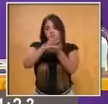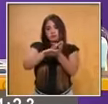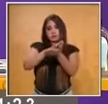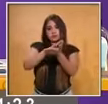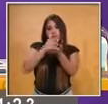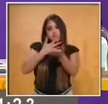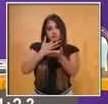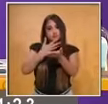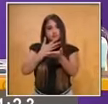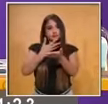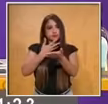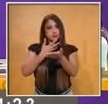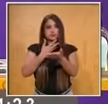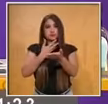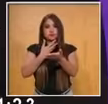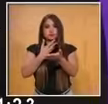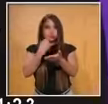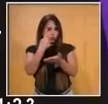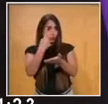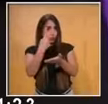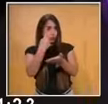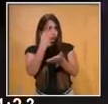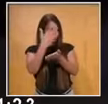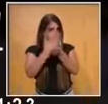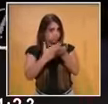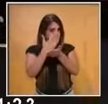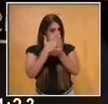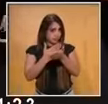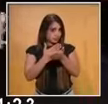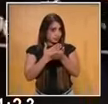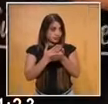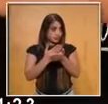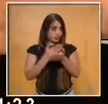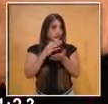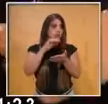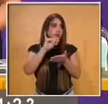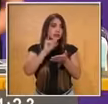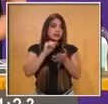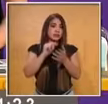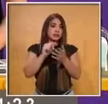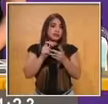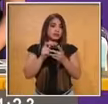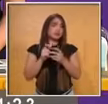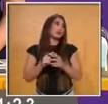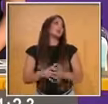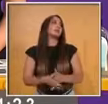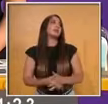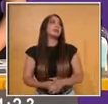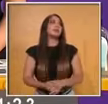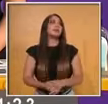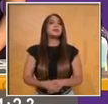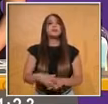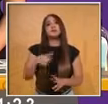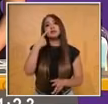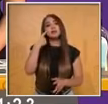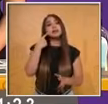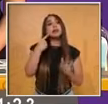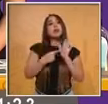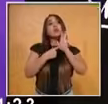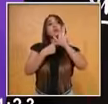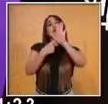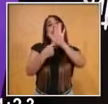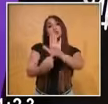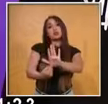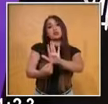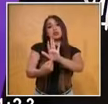de la hoja rosa. Tenemos un medio. Si extendemos la hoja naranja... Bueno, antes de extenderla, nada más para mostrarte. Un